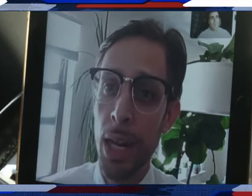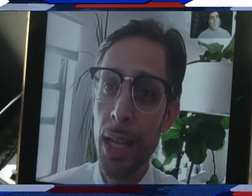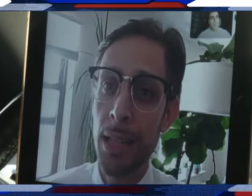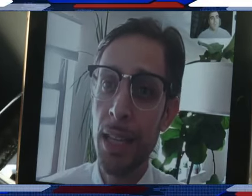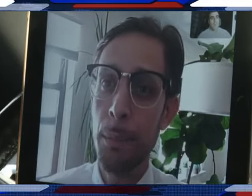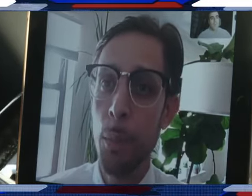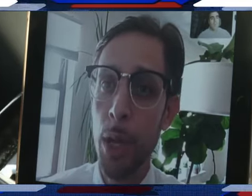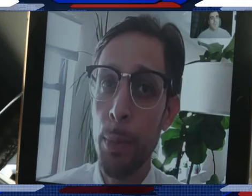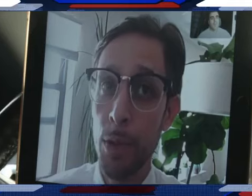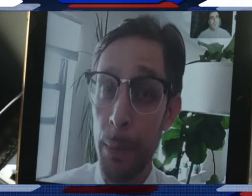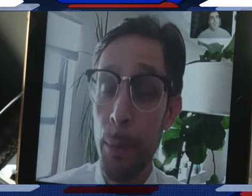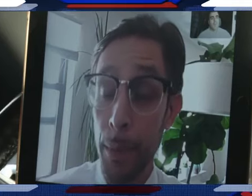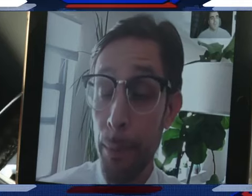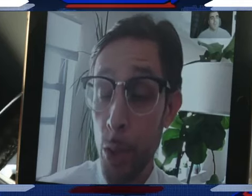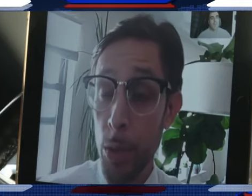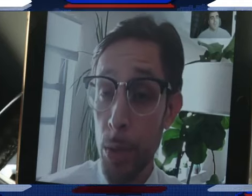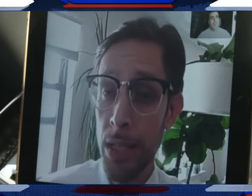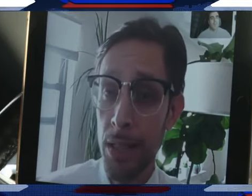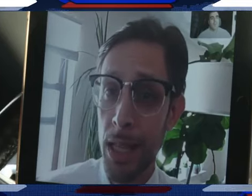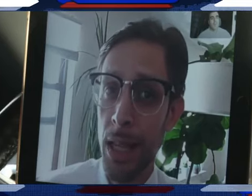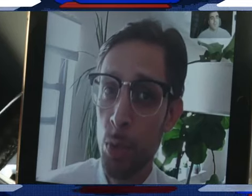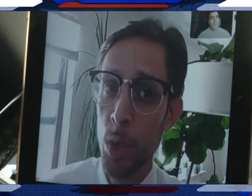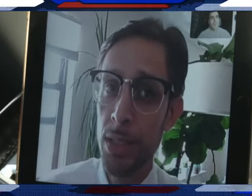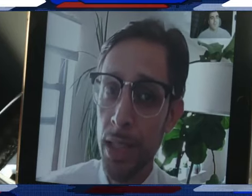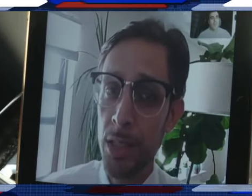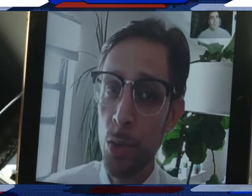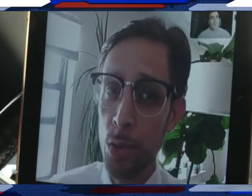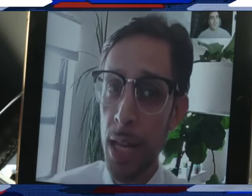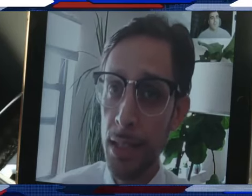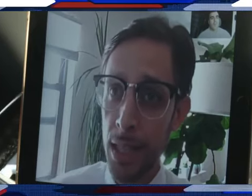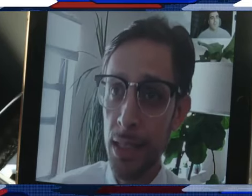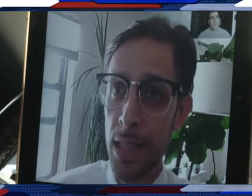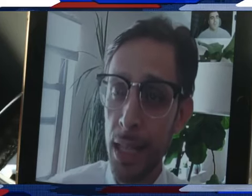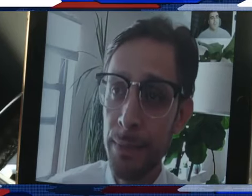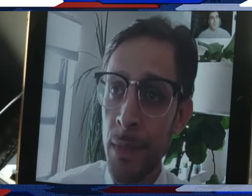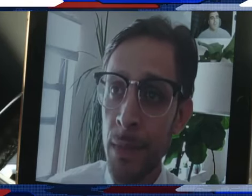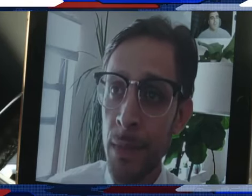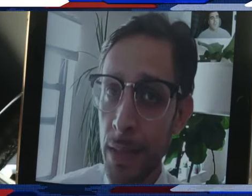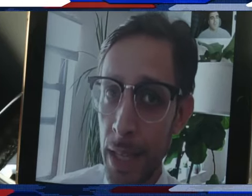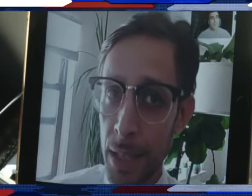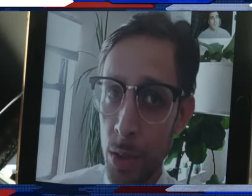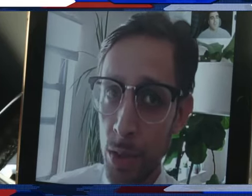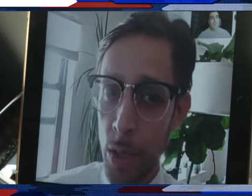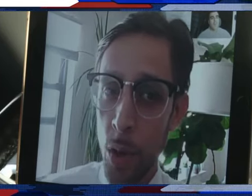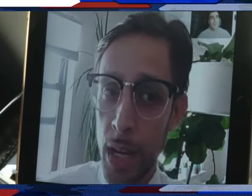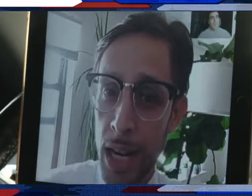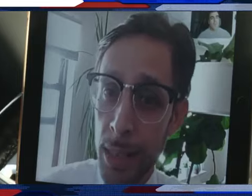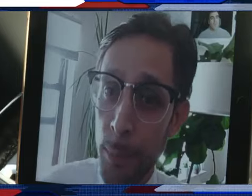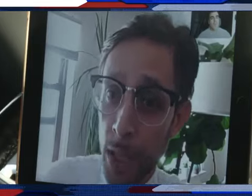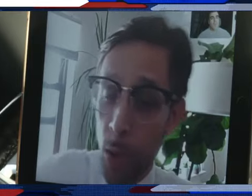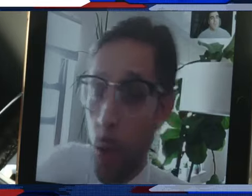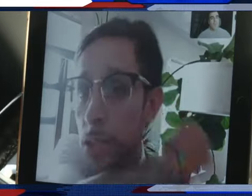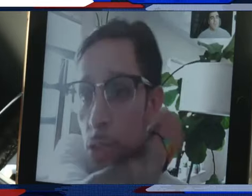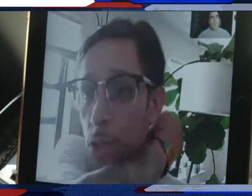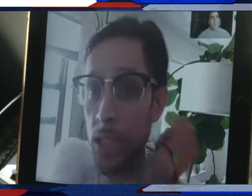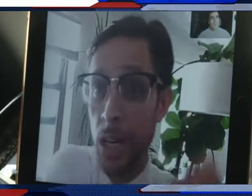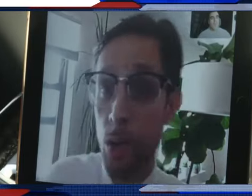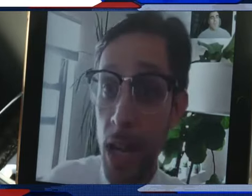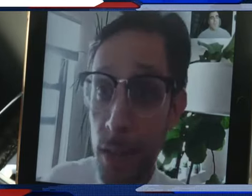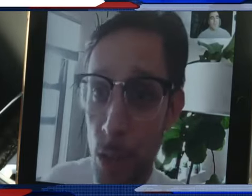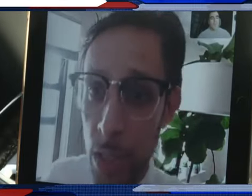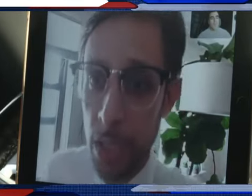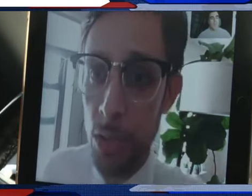como la ley que va a prohibir de que los policías usen la táctica de donde cogen a alguien por el cuello y lo